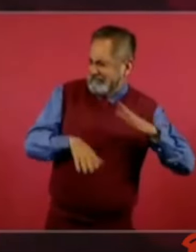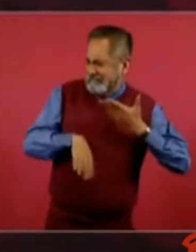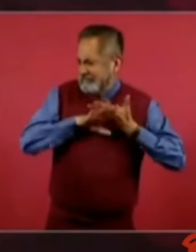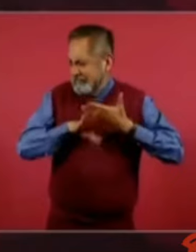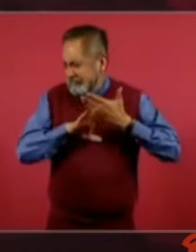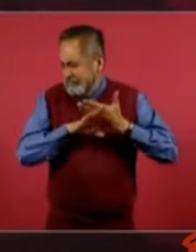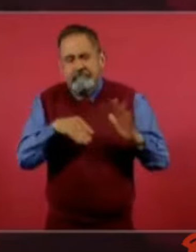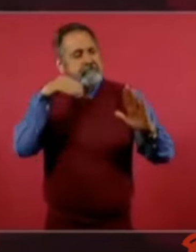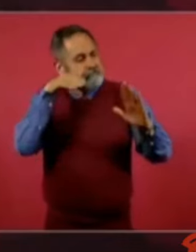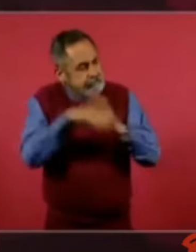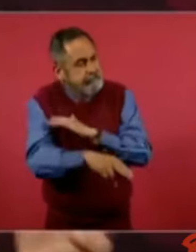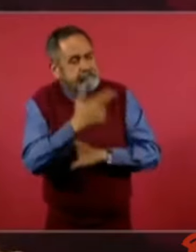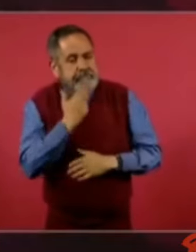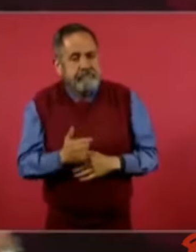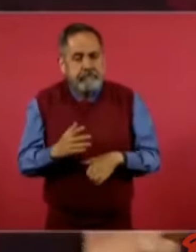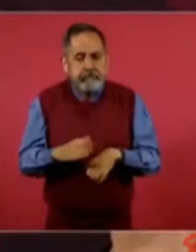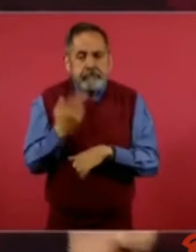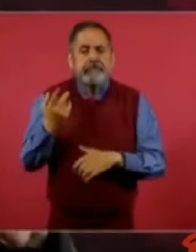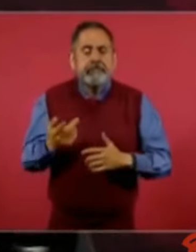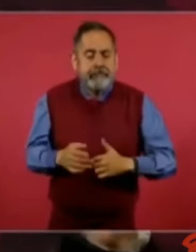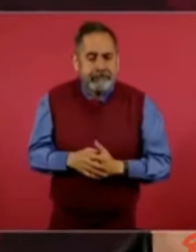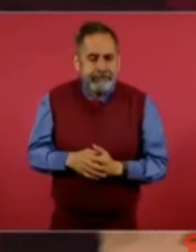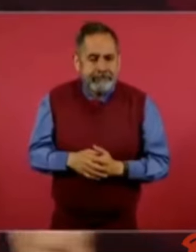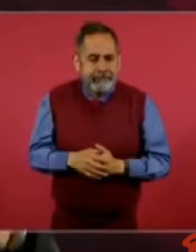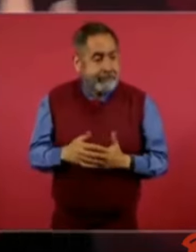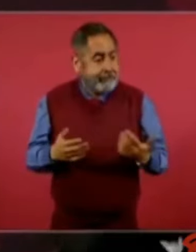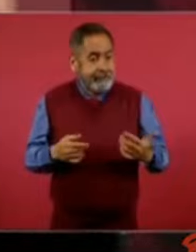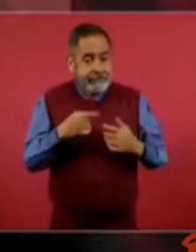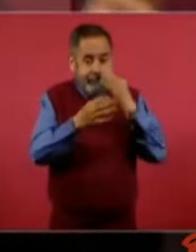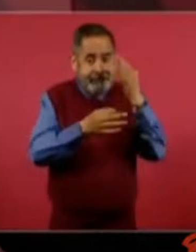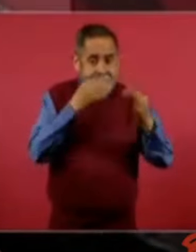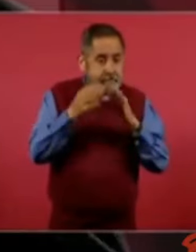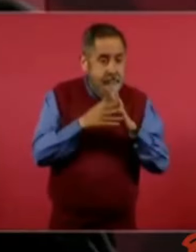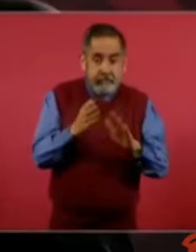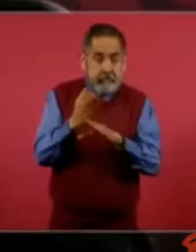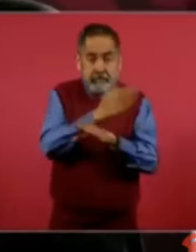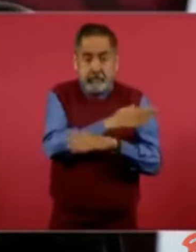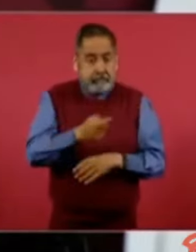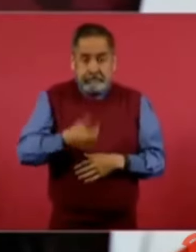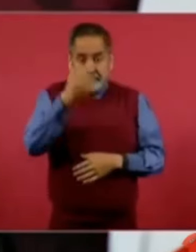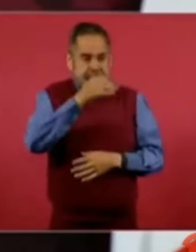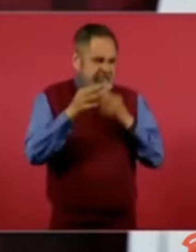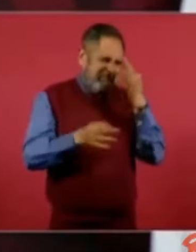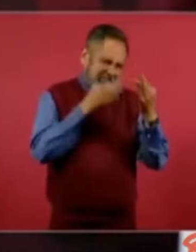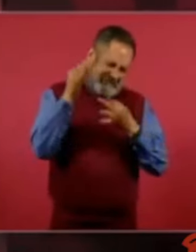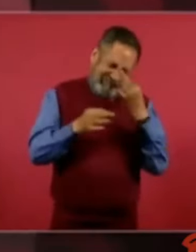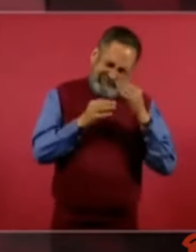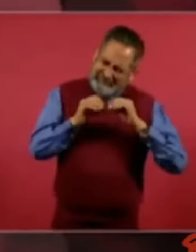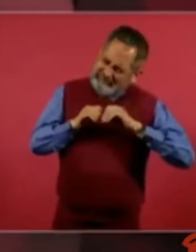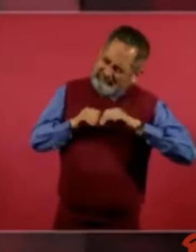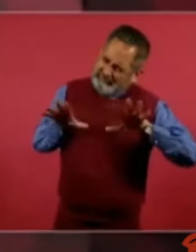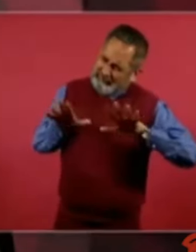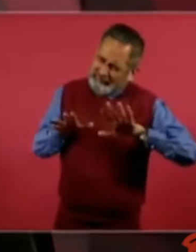redes Cómo va a fallar una campaña que nunca se había hecho en